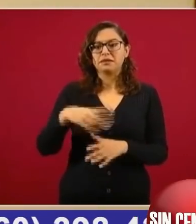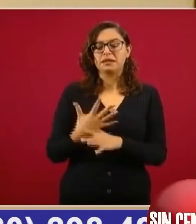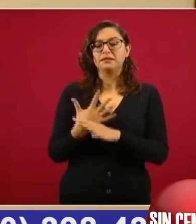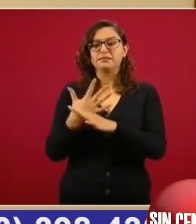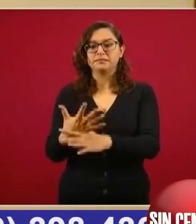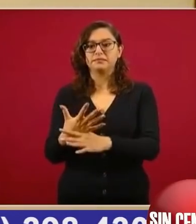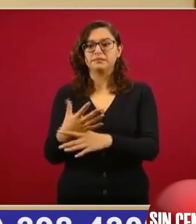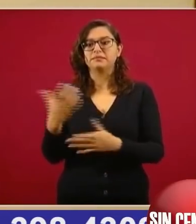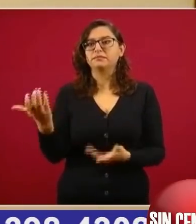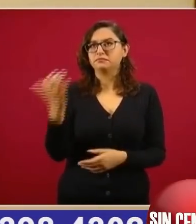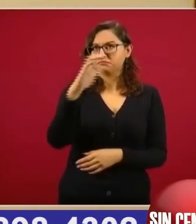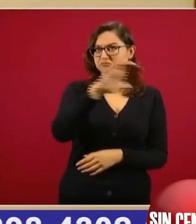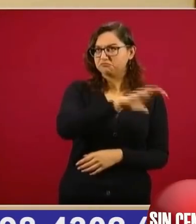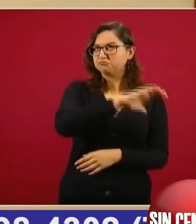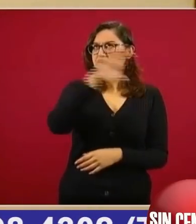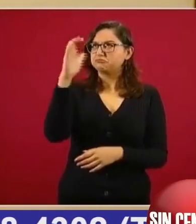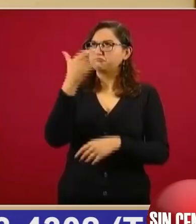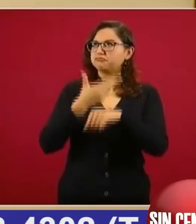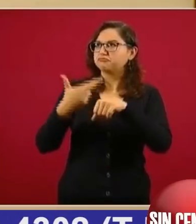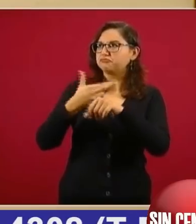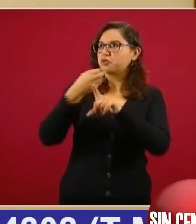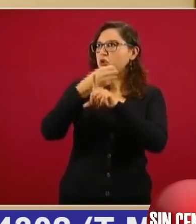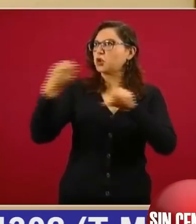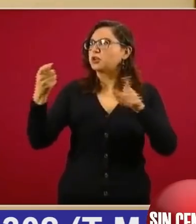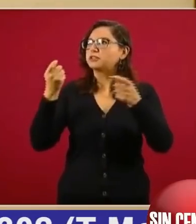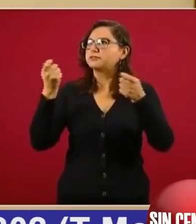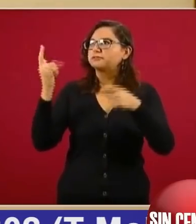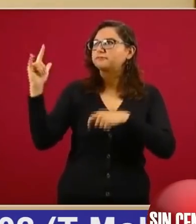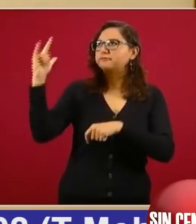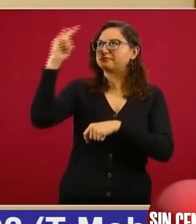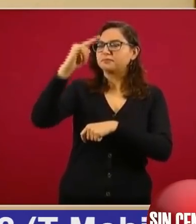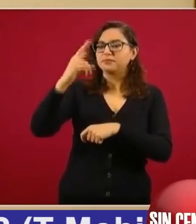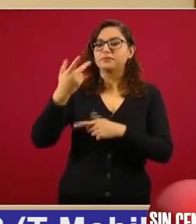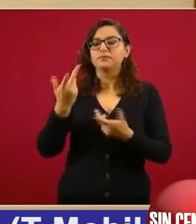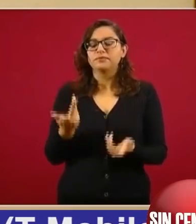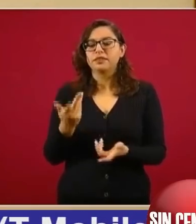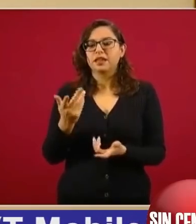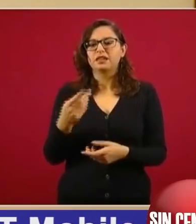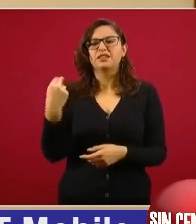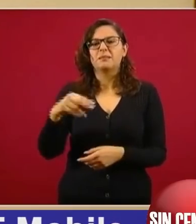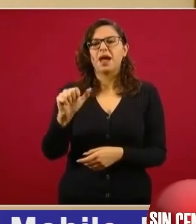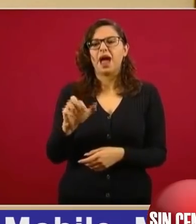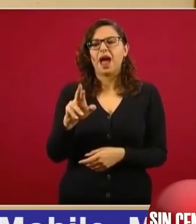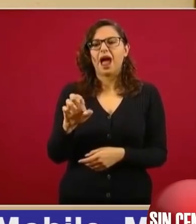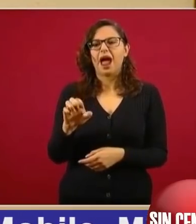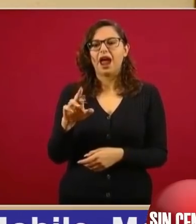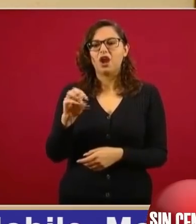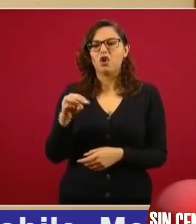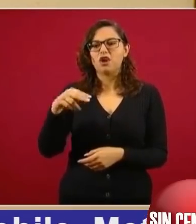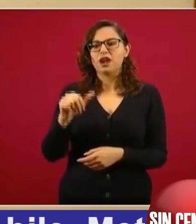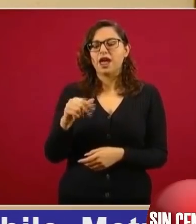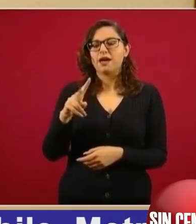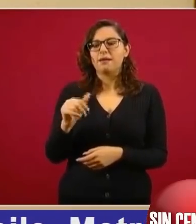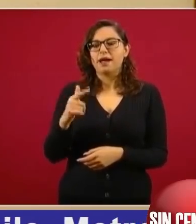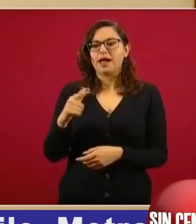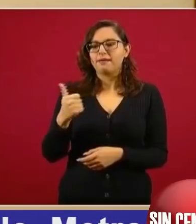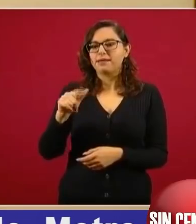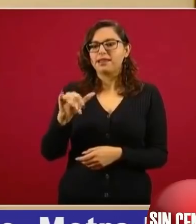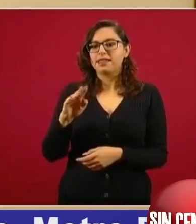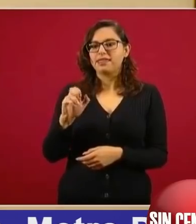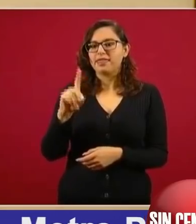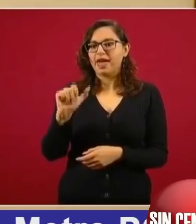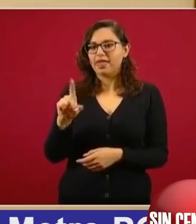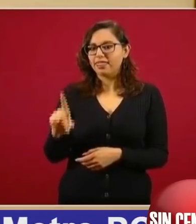de aeronavegabilidad, pero los estudios de aeronavegabilidad comprenden muchas cosas, no solo